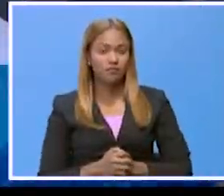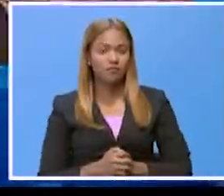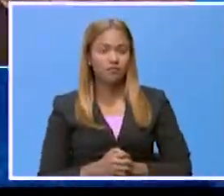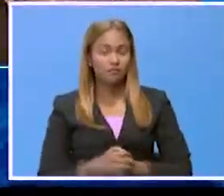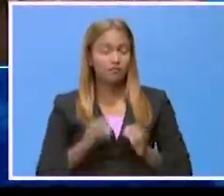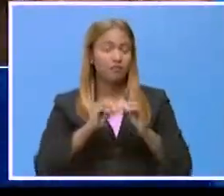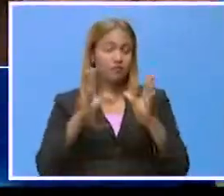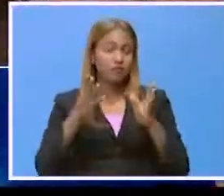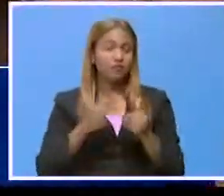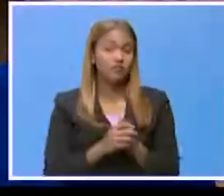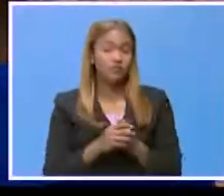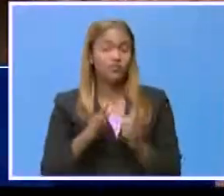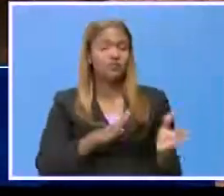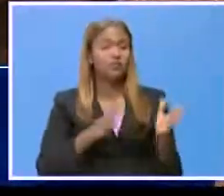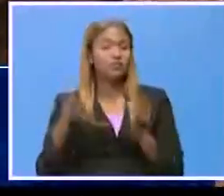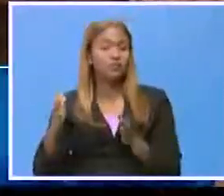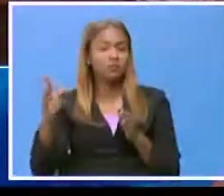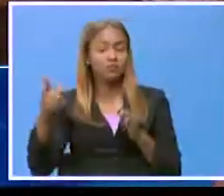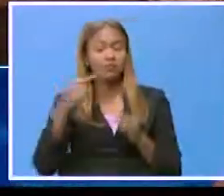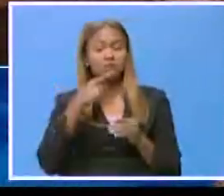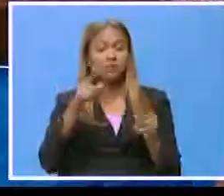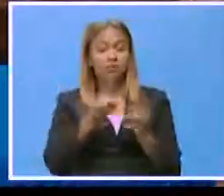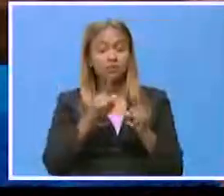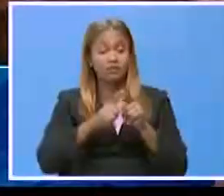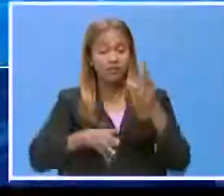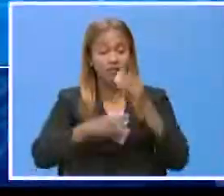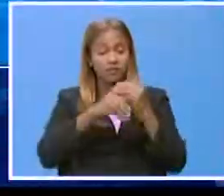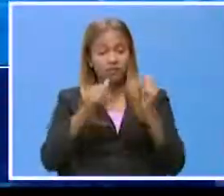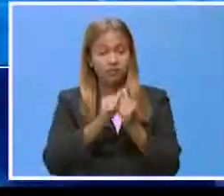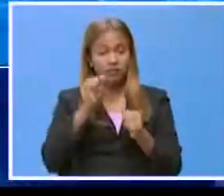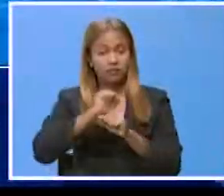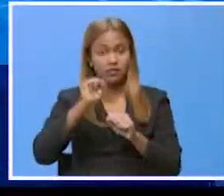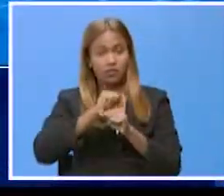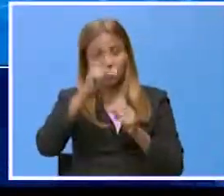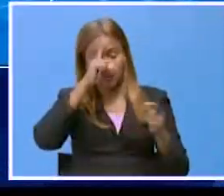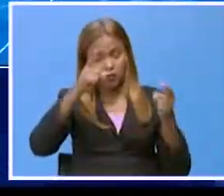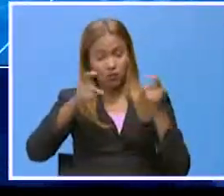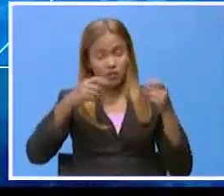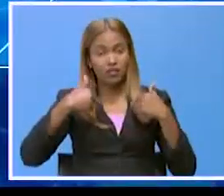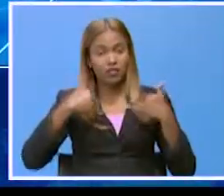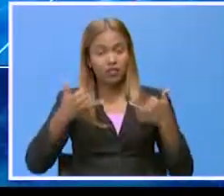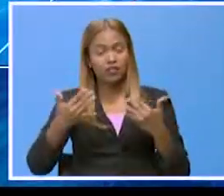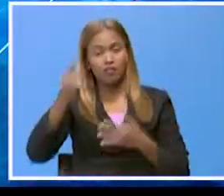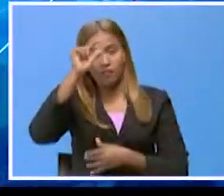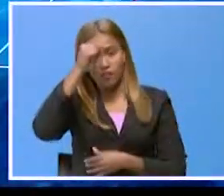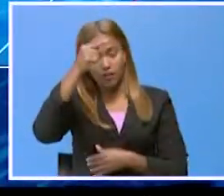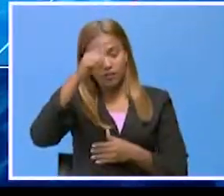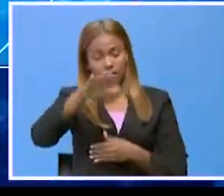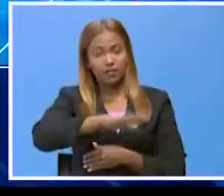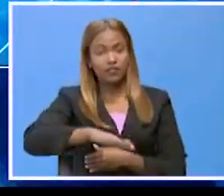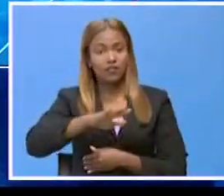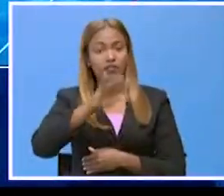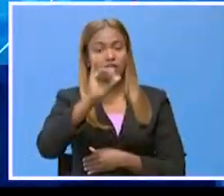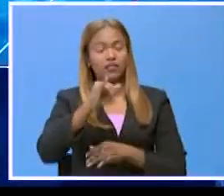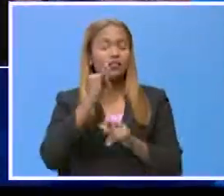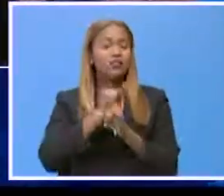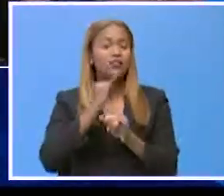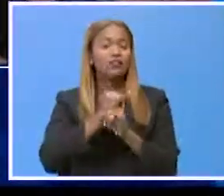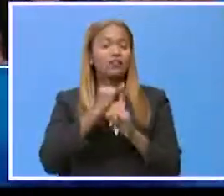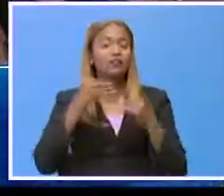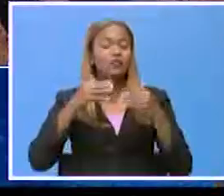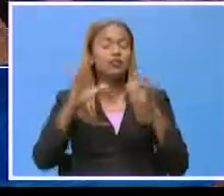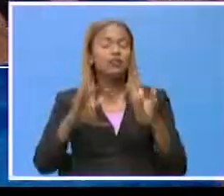el otro orden el funcionario dijo que en adición a los trabajos de controles que lleva a cabo el gobierno en la frontera esa institución